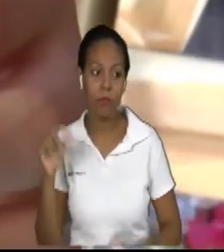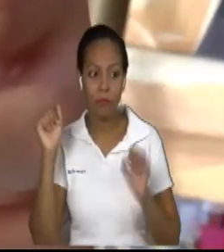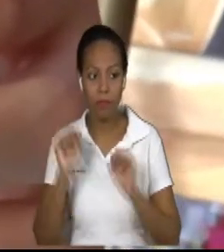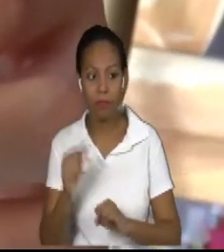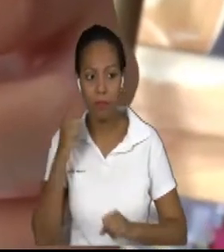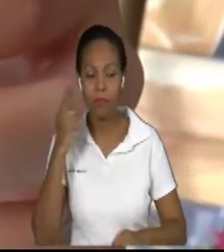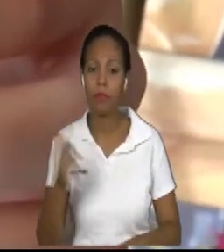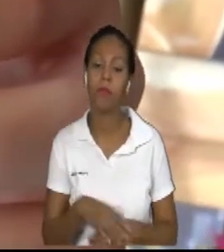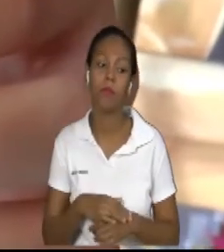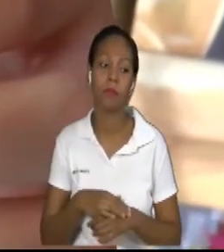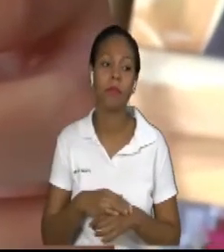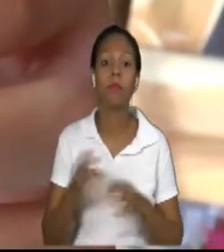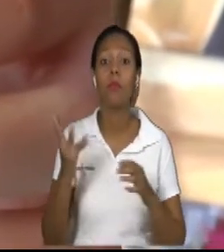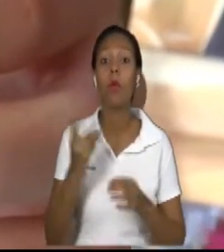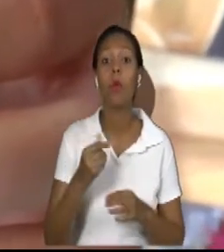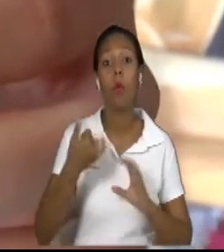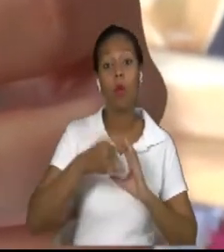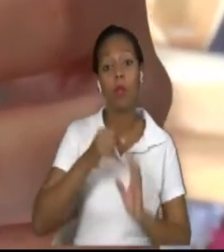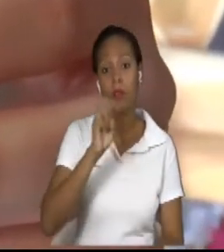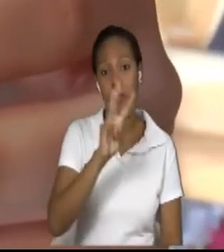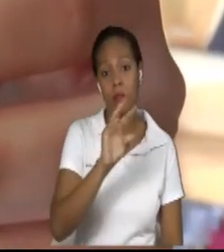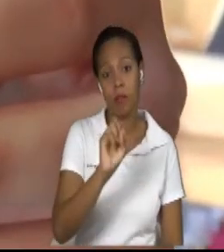número de WhatsApp es